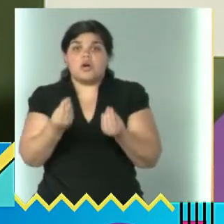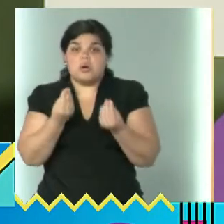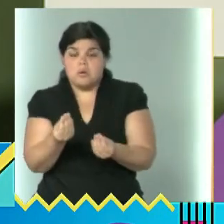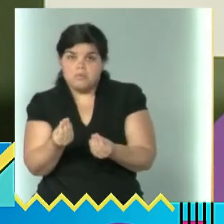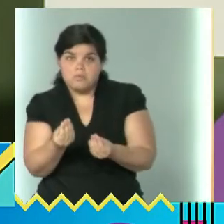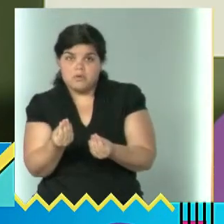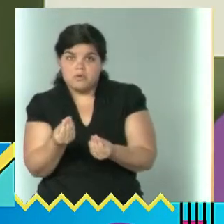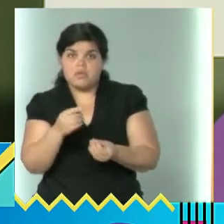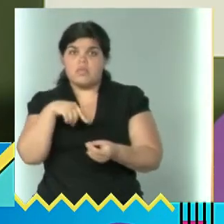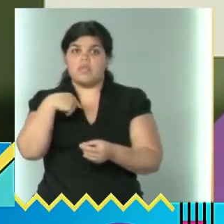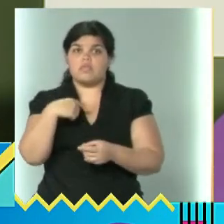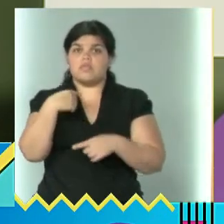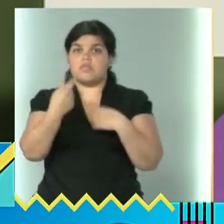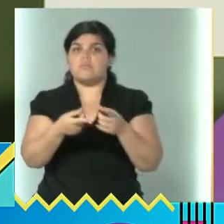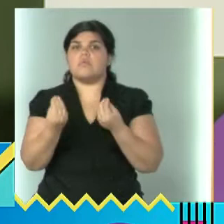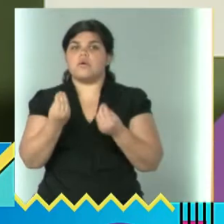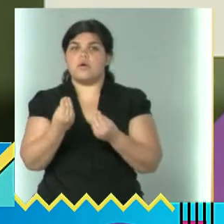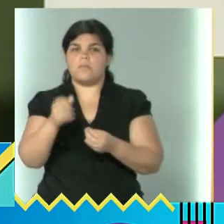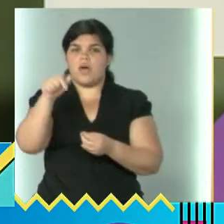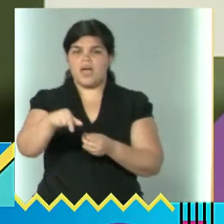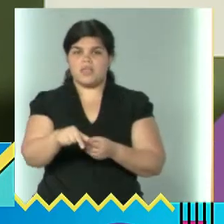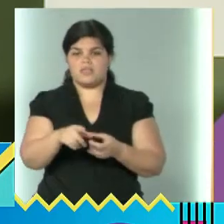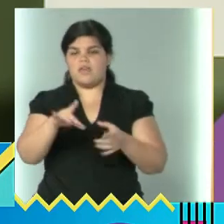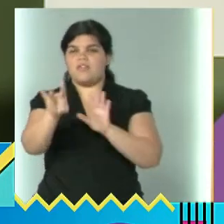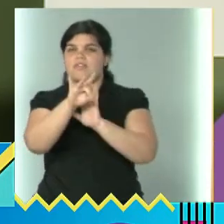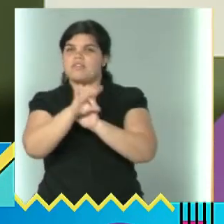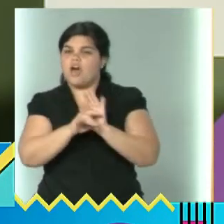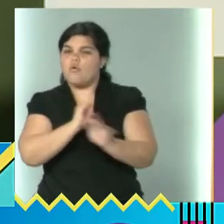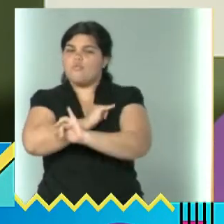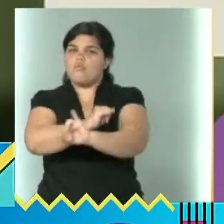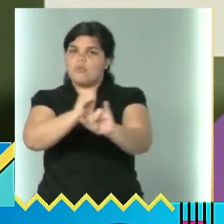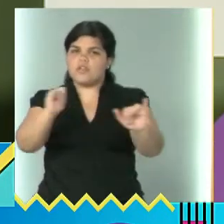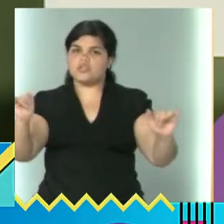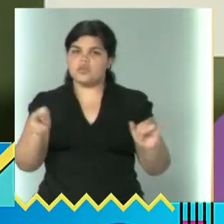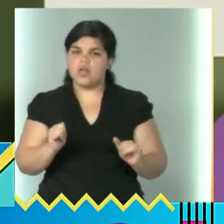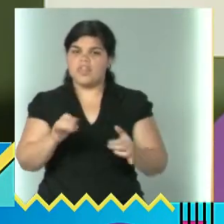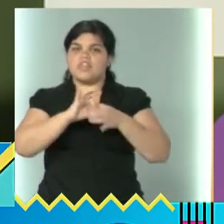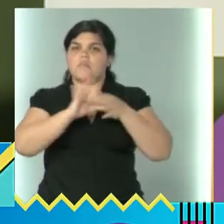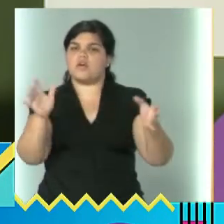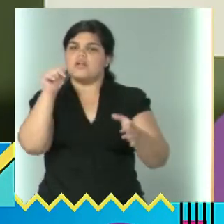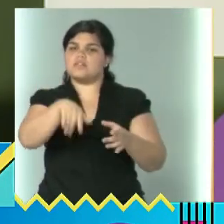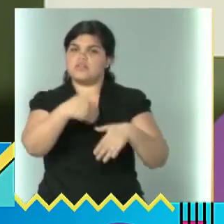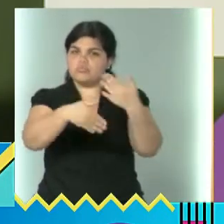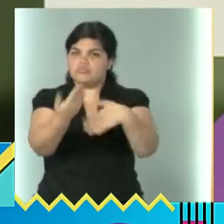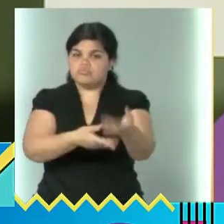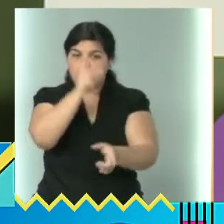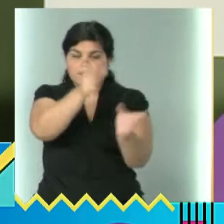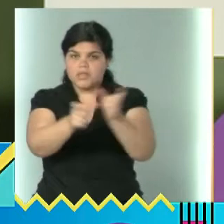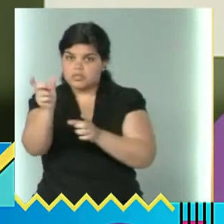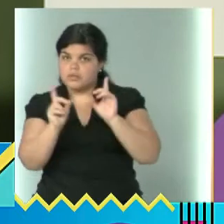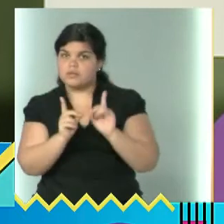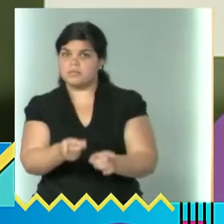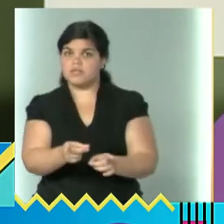dónde podríamos introducir un término que es la democratización de la información y la democratización del usuario también, del